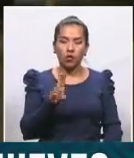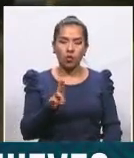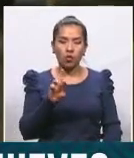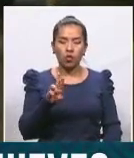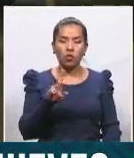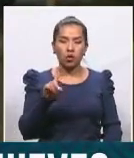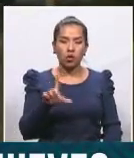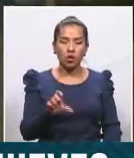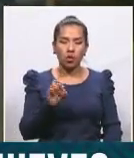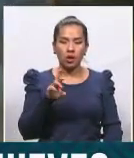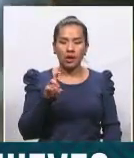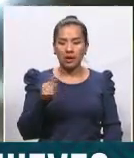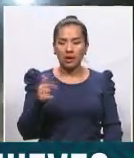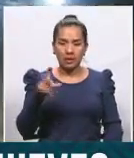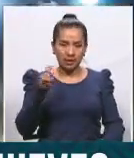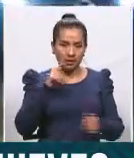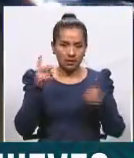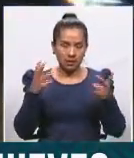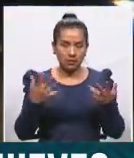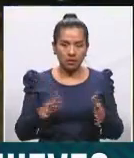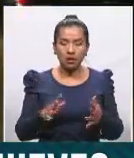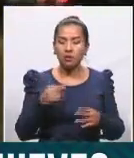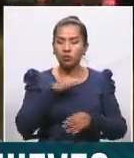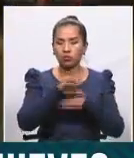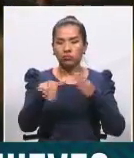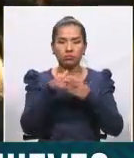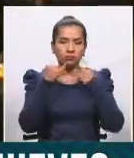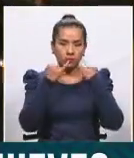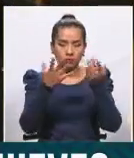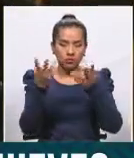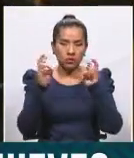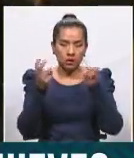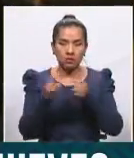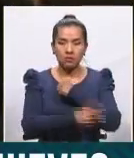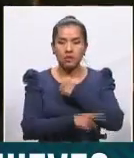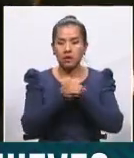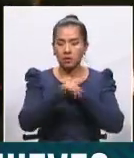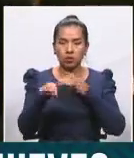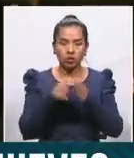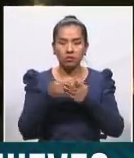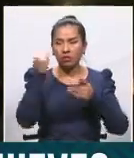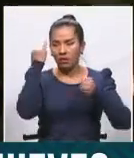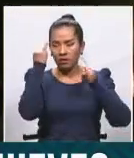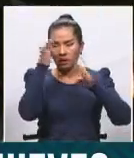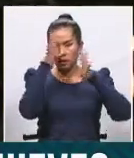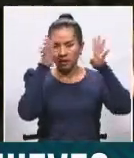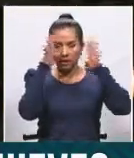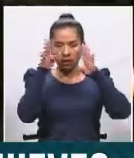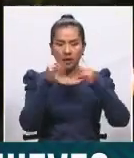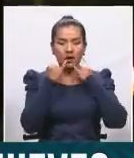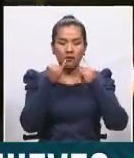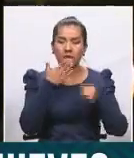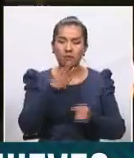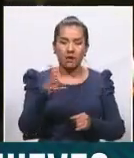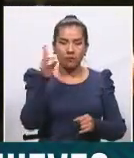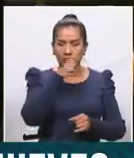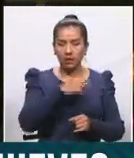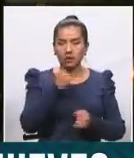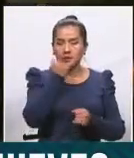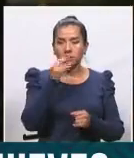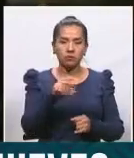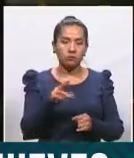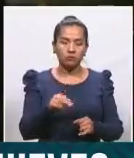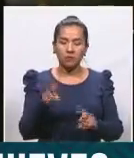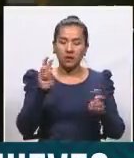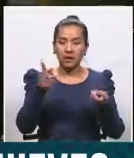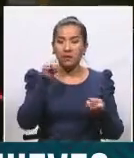actualmente Arturo Murillo. Es importante mencionar esto a todo el país para que también no se pueda crear alguna desinformación en cuanto a la sentencia,